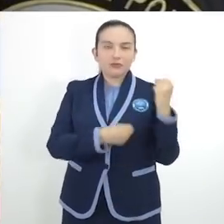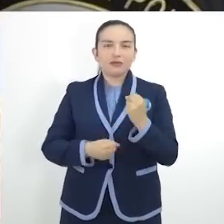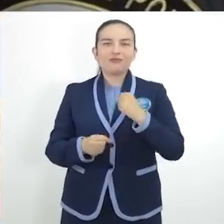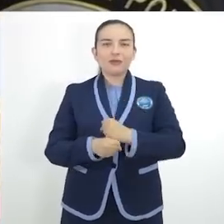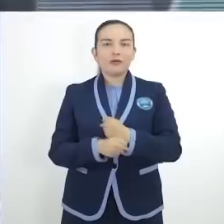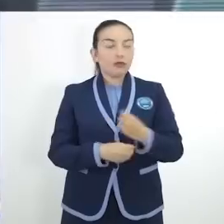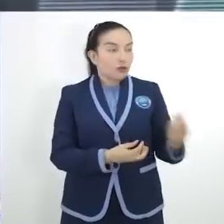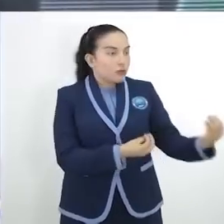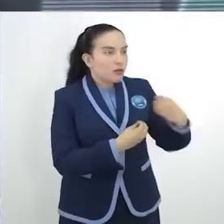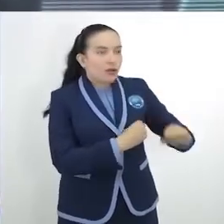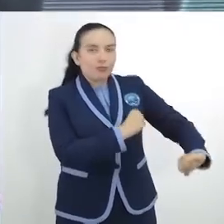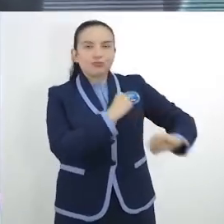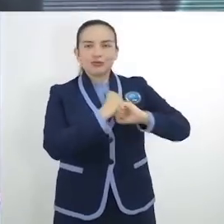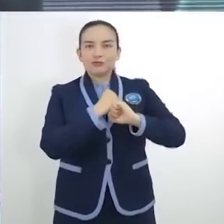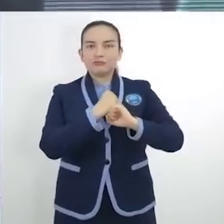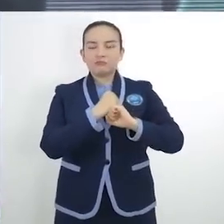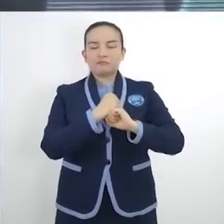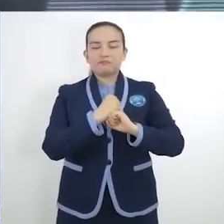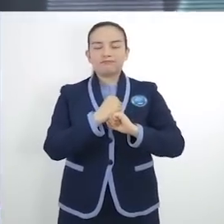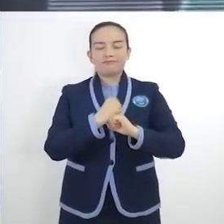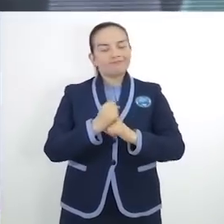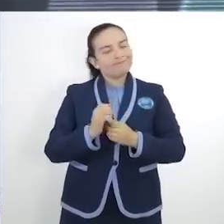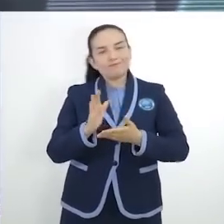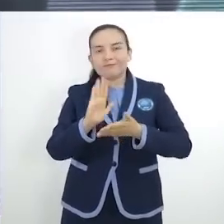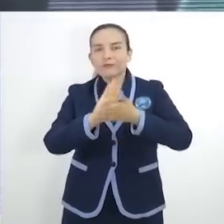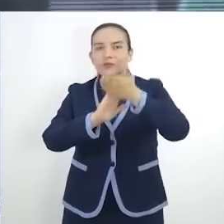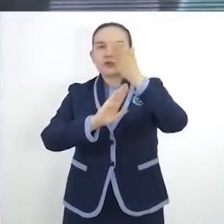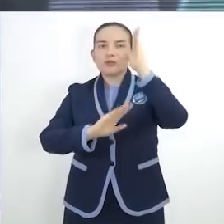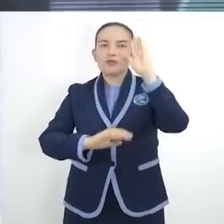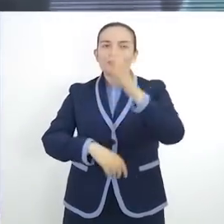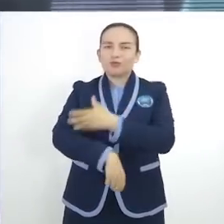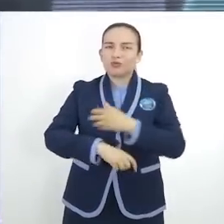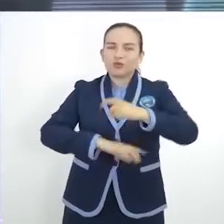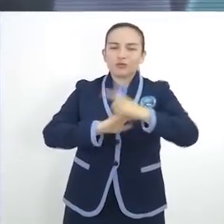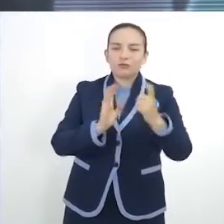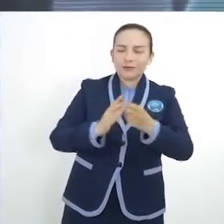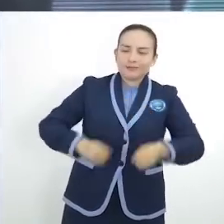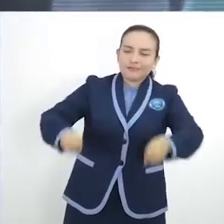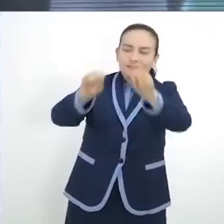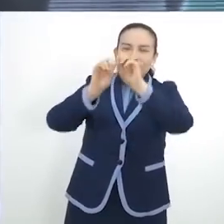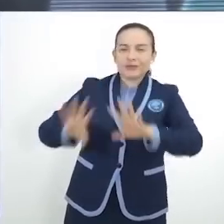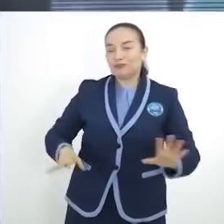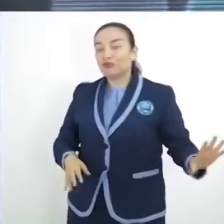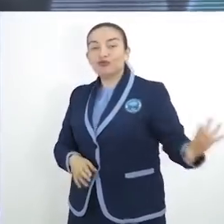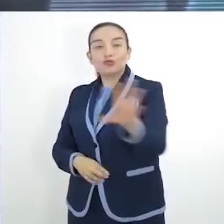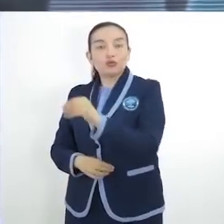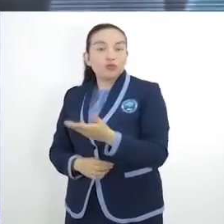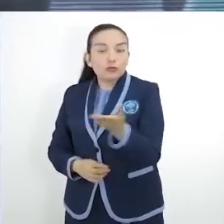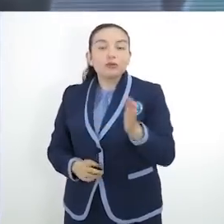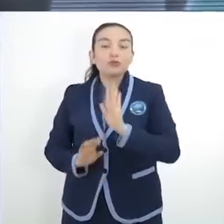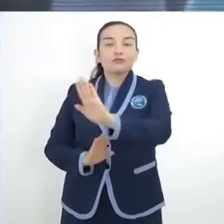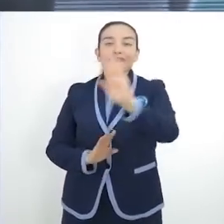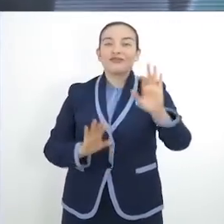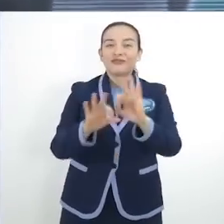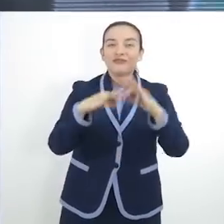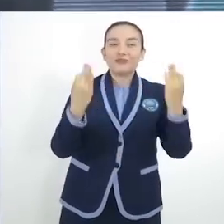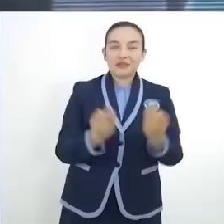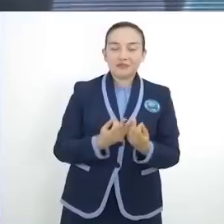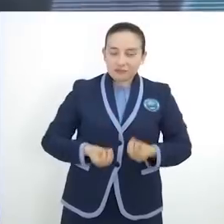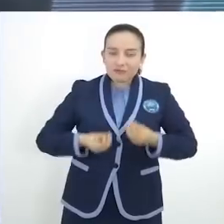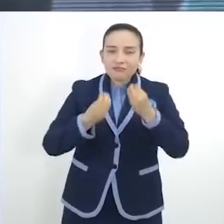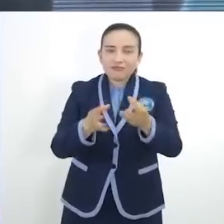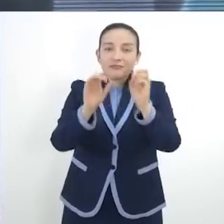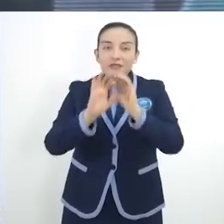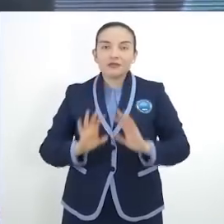sido encomendada. Que Dios, el Todopoderoso, nos colme de bendiciones a todos ustedes y a sus respectivas